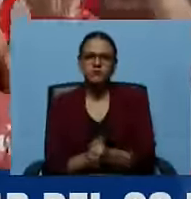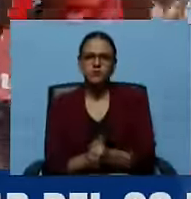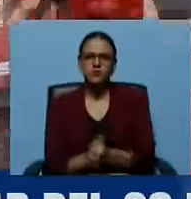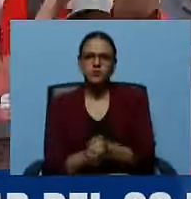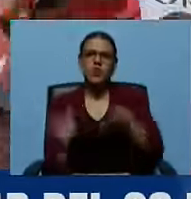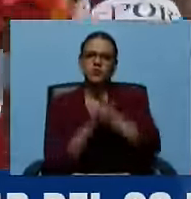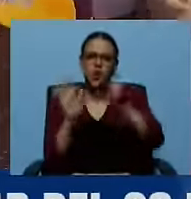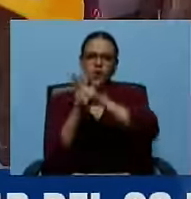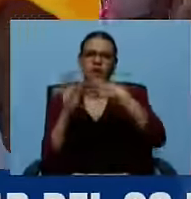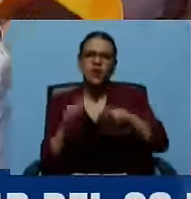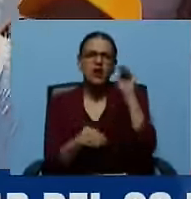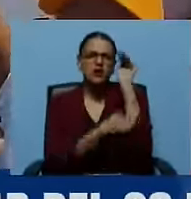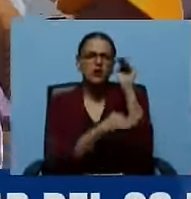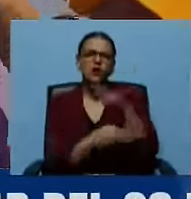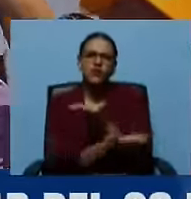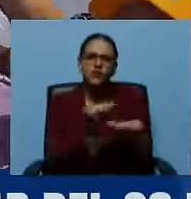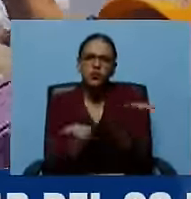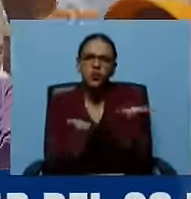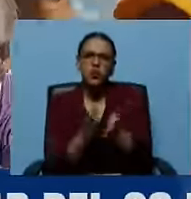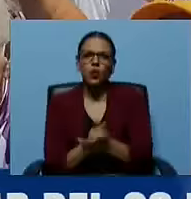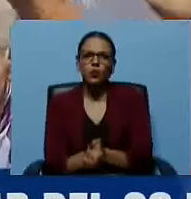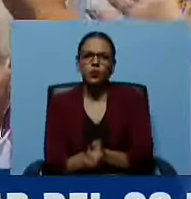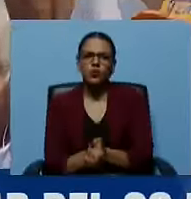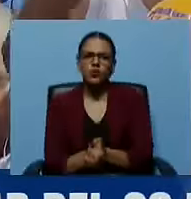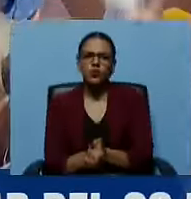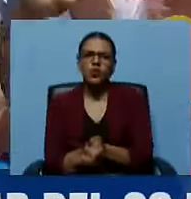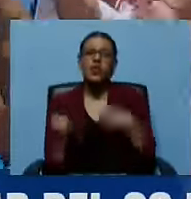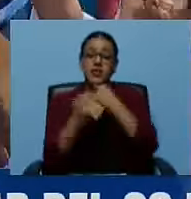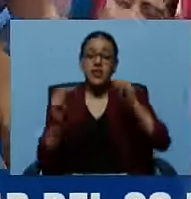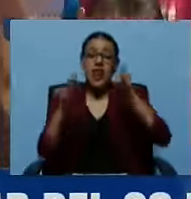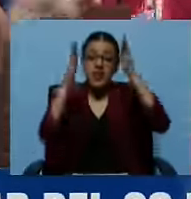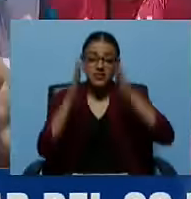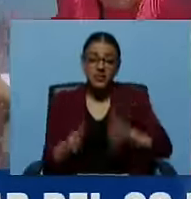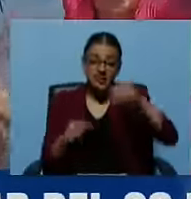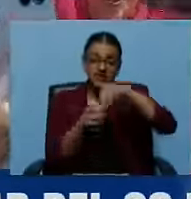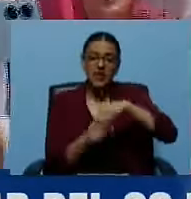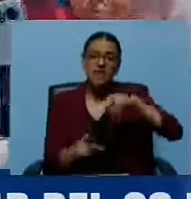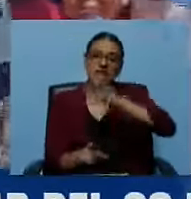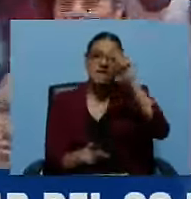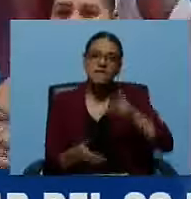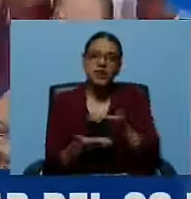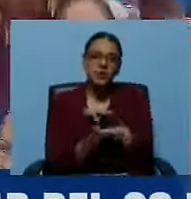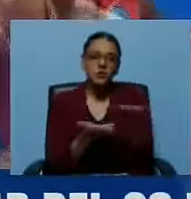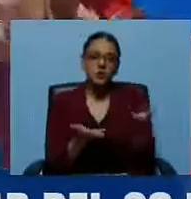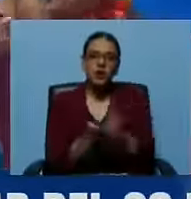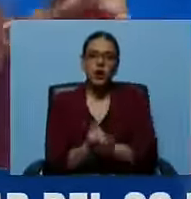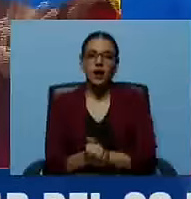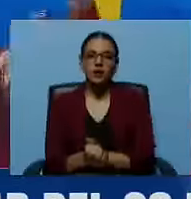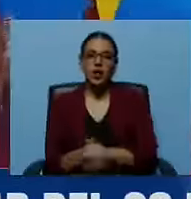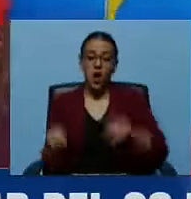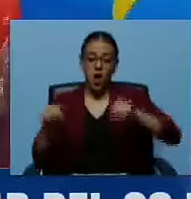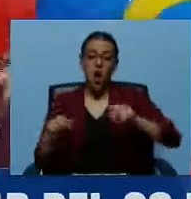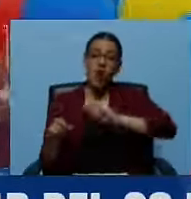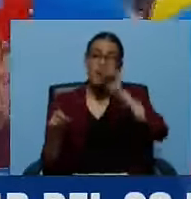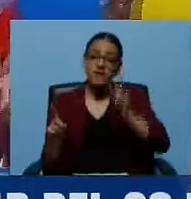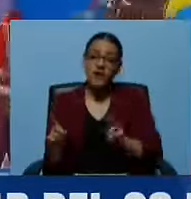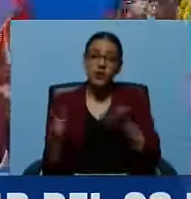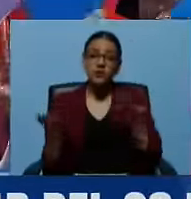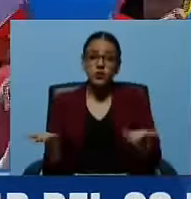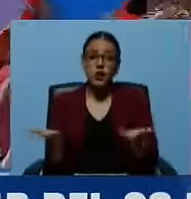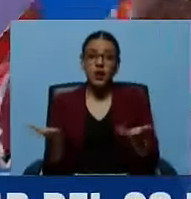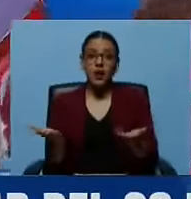del derecho al futuro y de la independencia de Venezuela. Hoy Venezuela